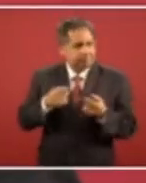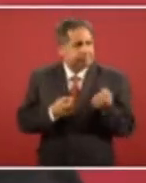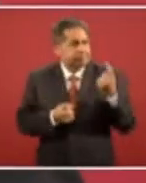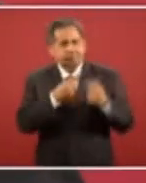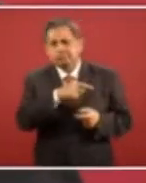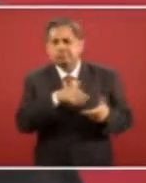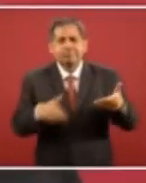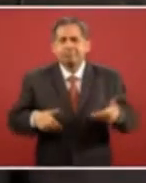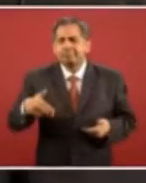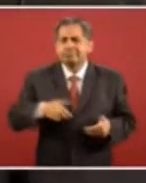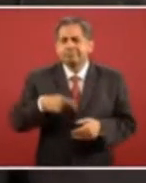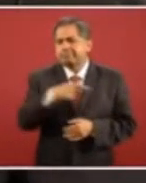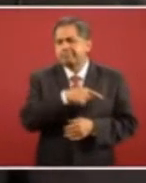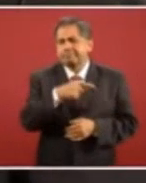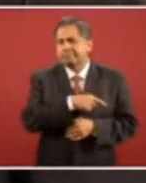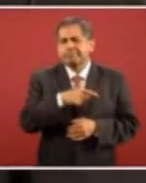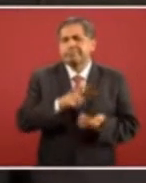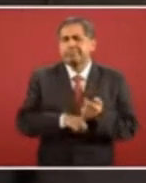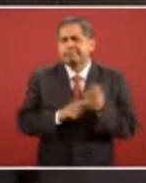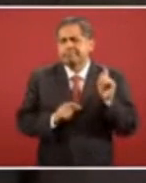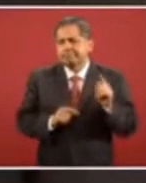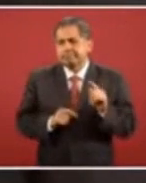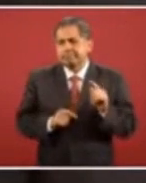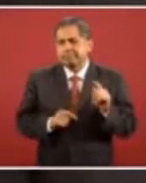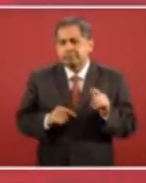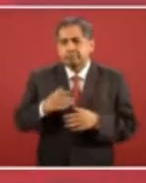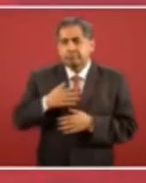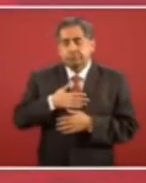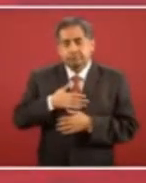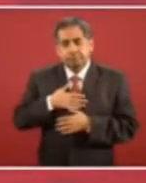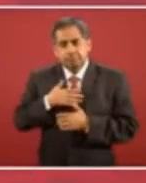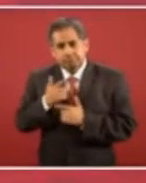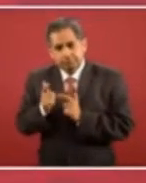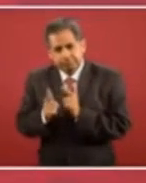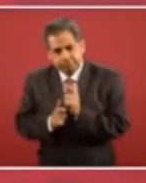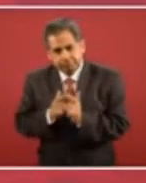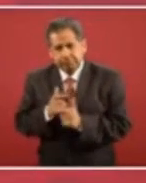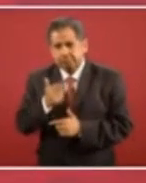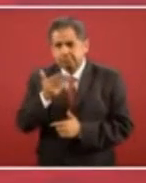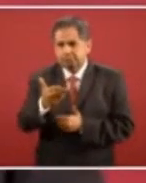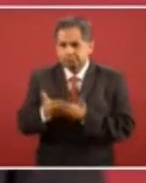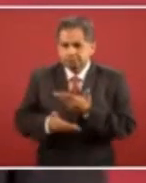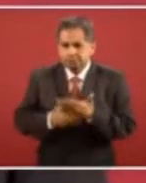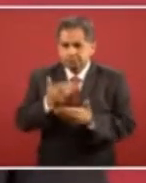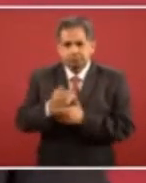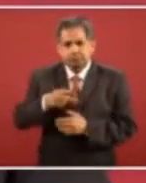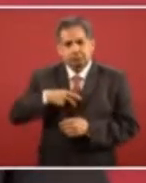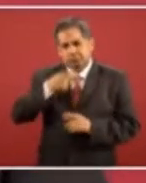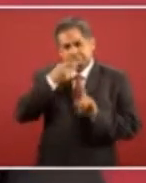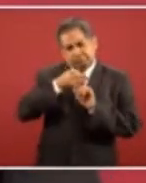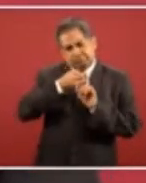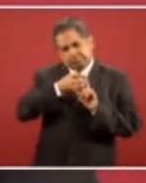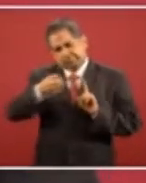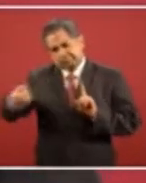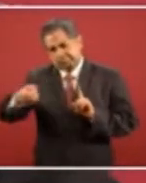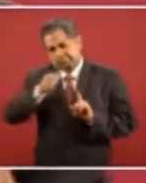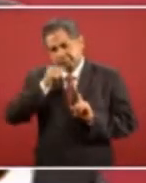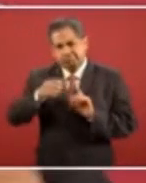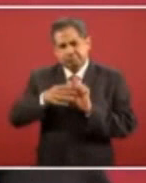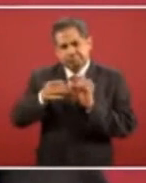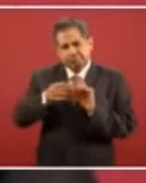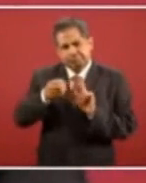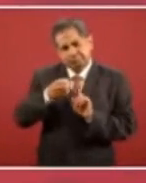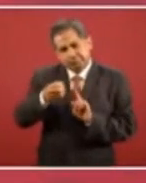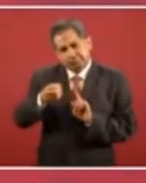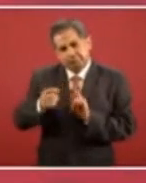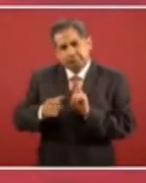más es mi lentitud. Yo ofrezco disculpa porque no hablo de corrido. Y